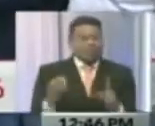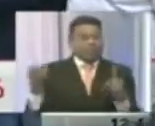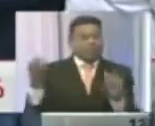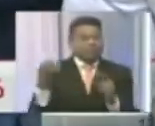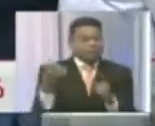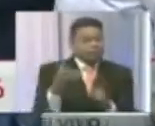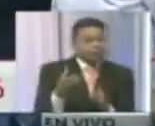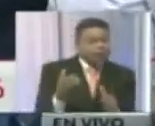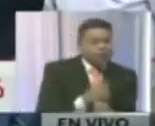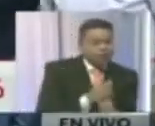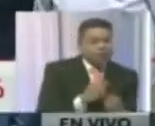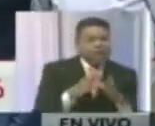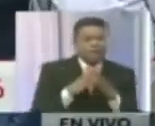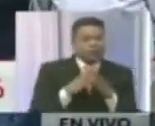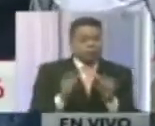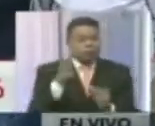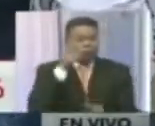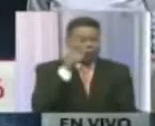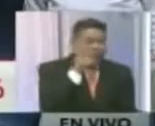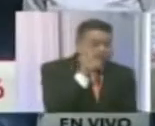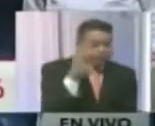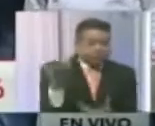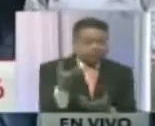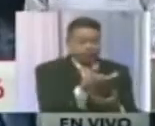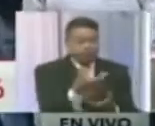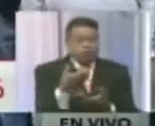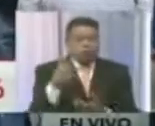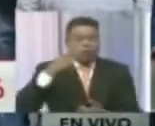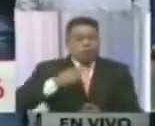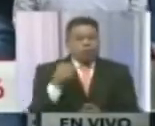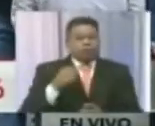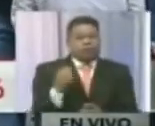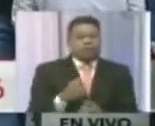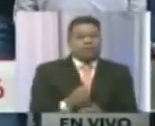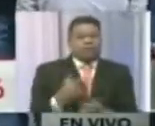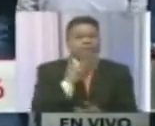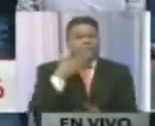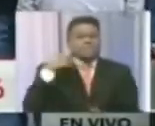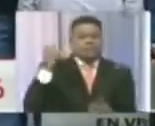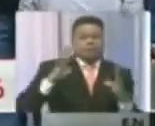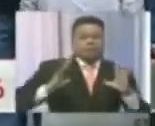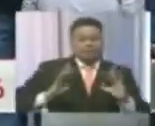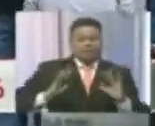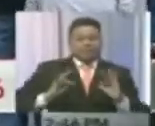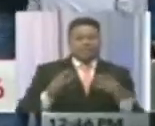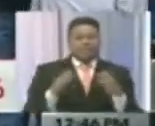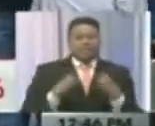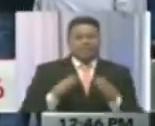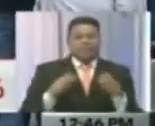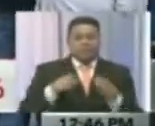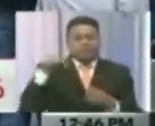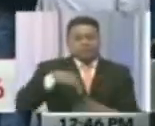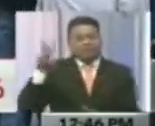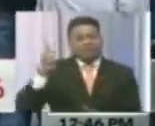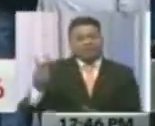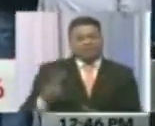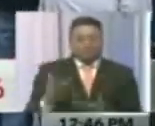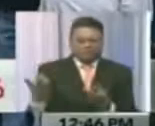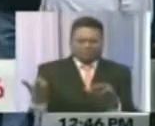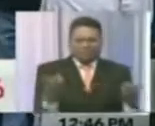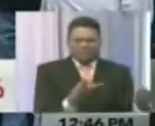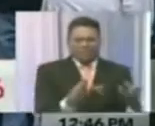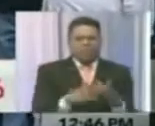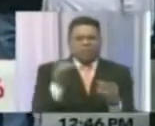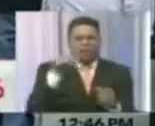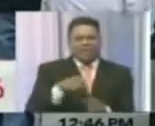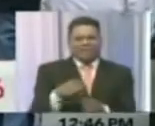un gobierno desplegado para garantizar que estas vacaciones sean las mejores vacaciones que haya vivido nuestro país. También los invitamos a que se acerquen a